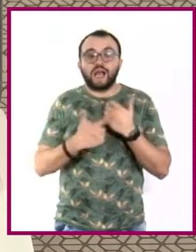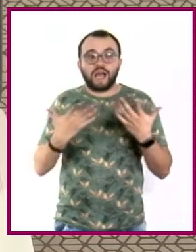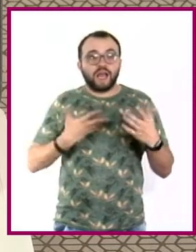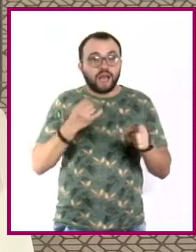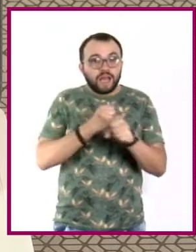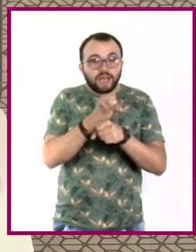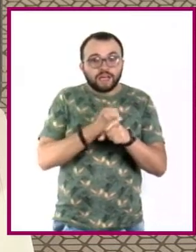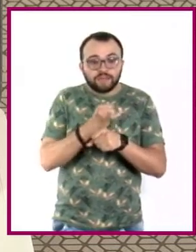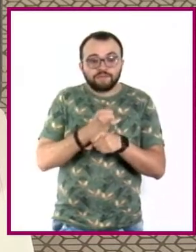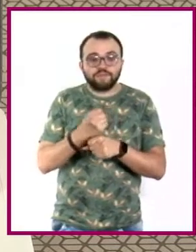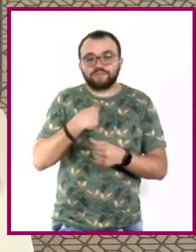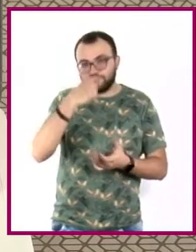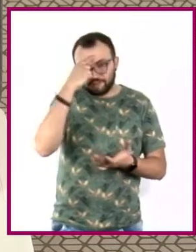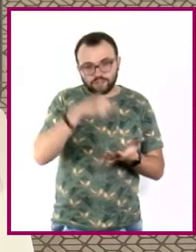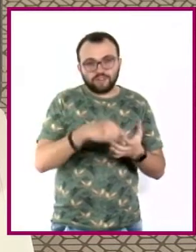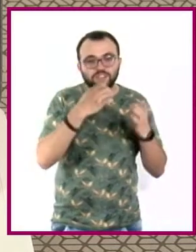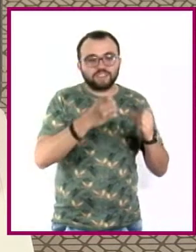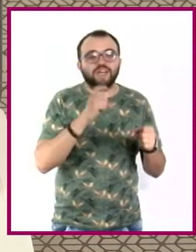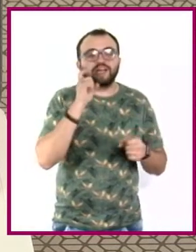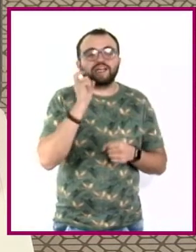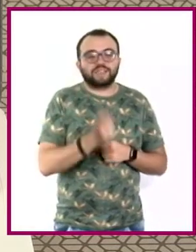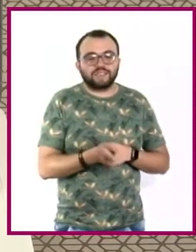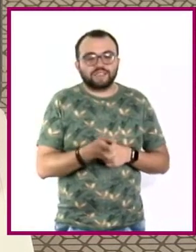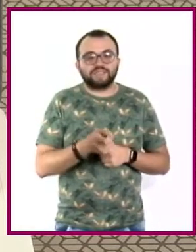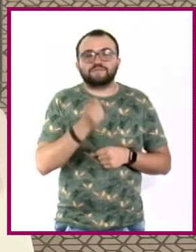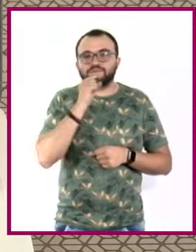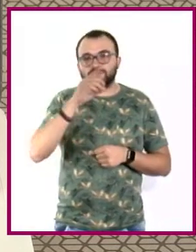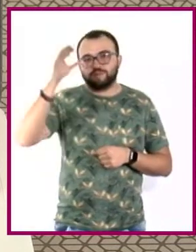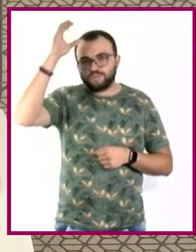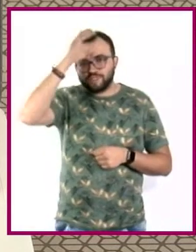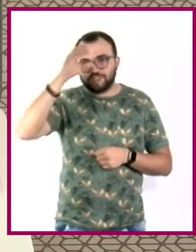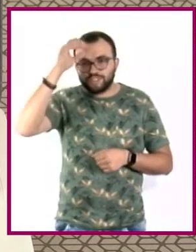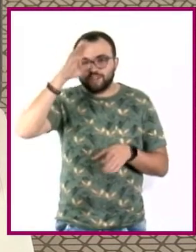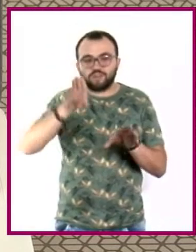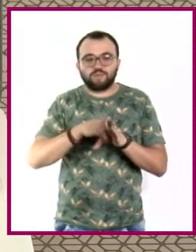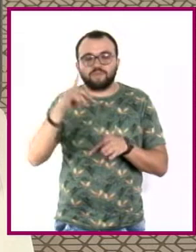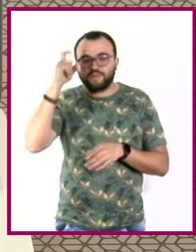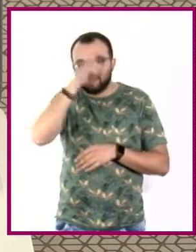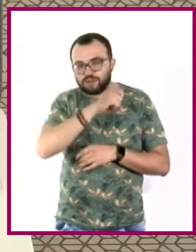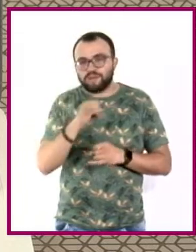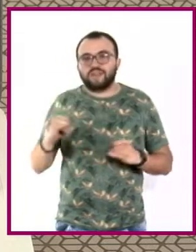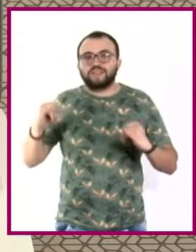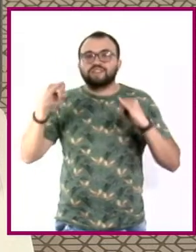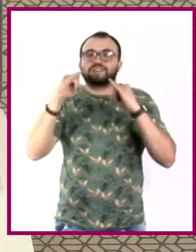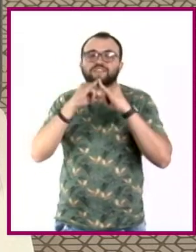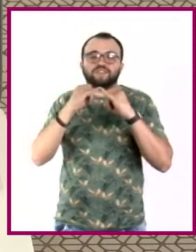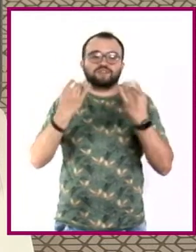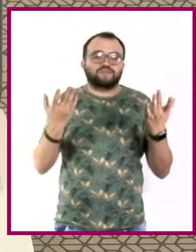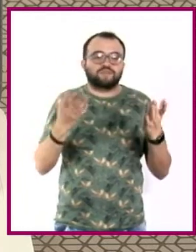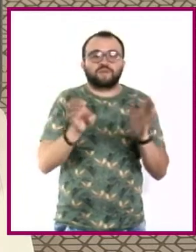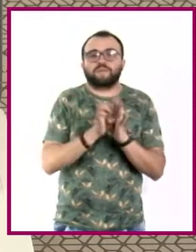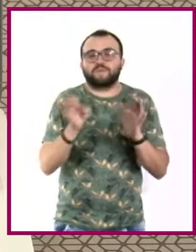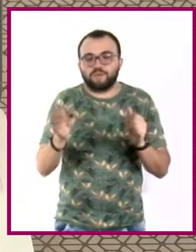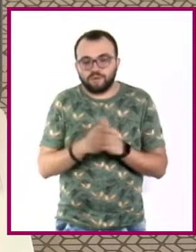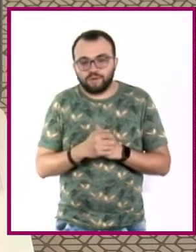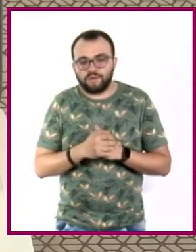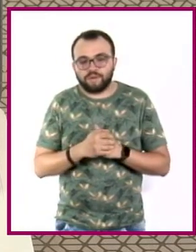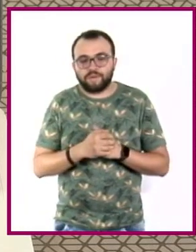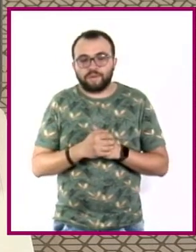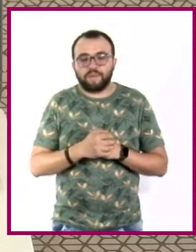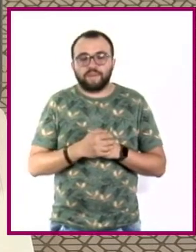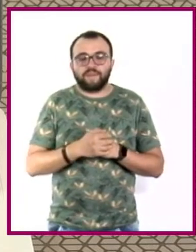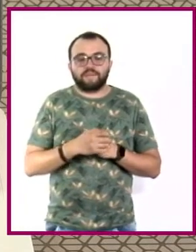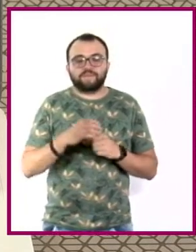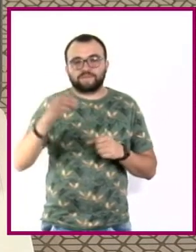haciendo, por ejemplo, desde el marco de las ciencias de la complejidad en institutos como el de las ciencias de